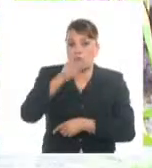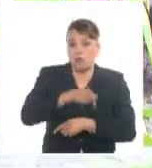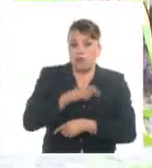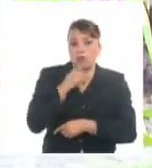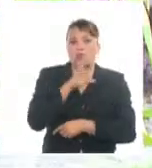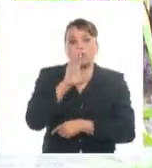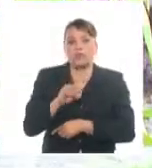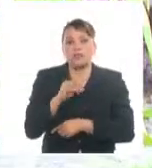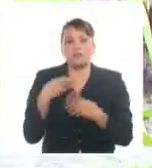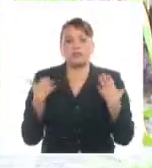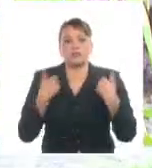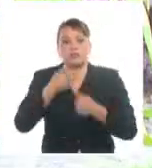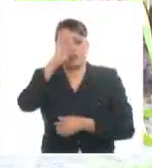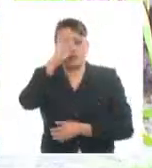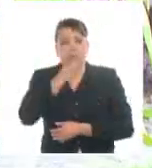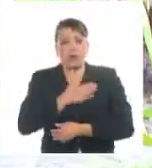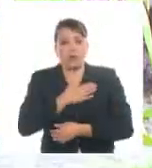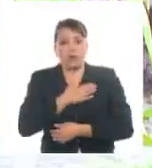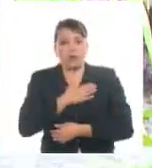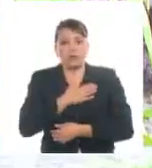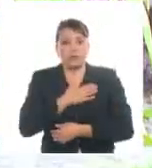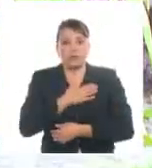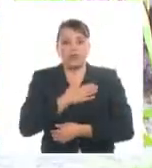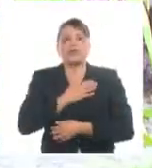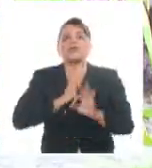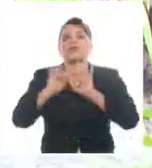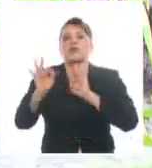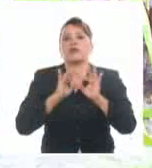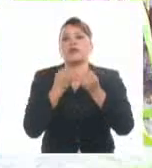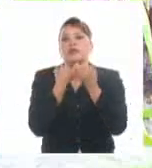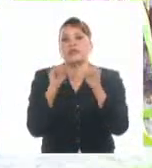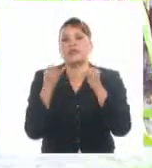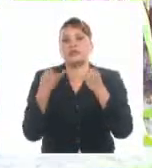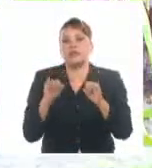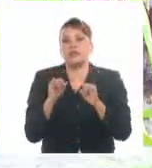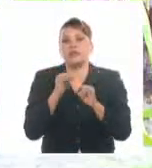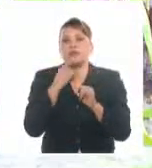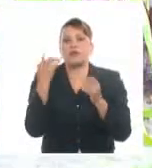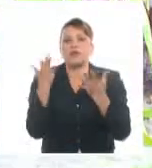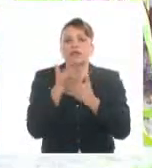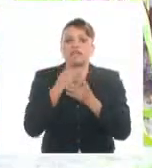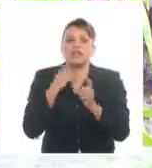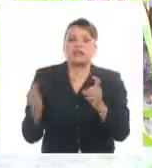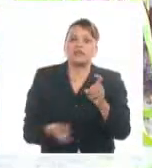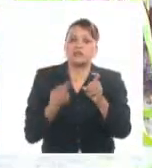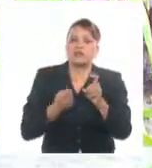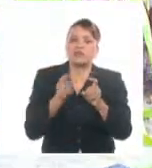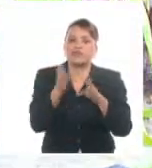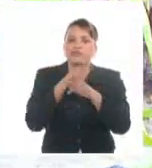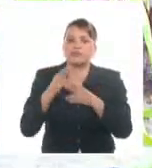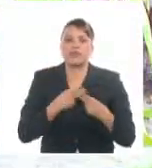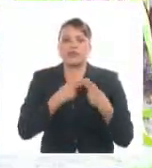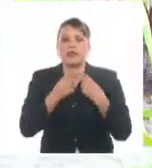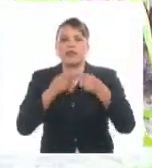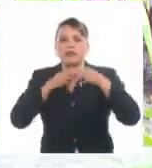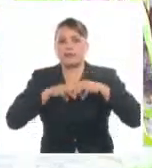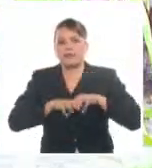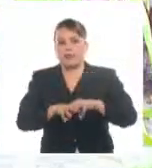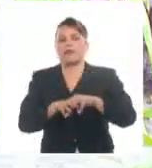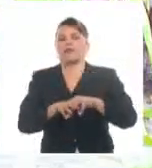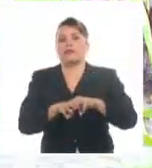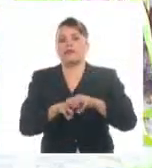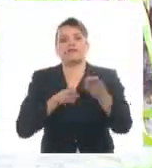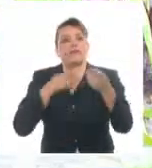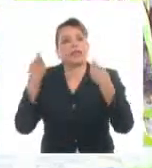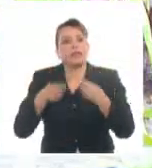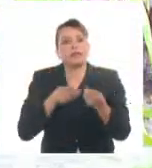la dirección del país? Preservar la independencia por la que tantos lucharon y murieron.